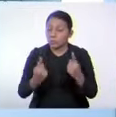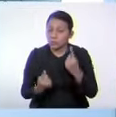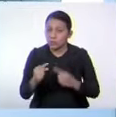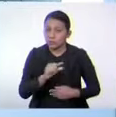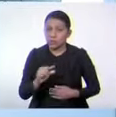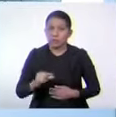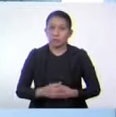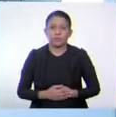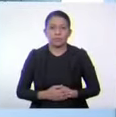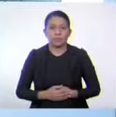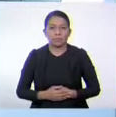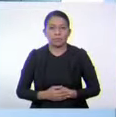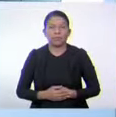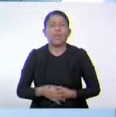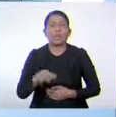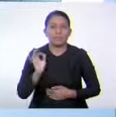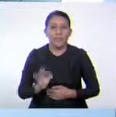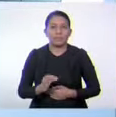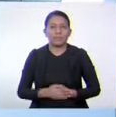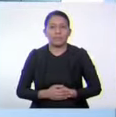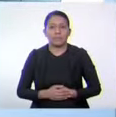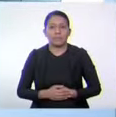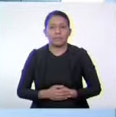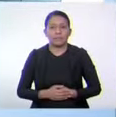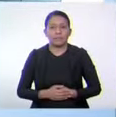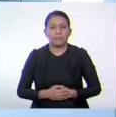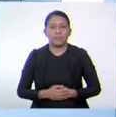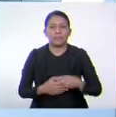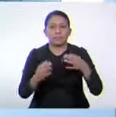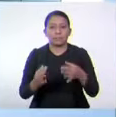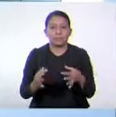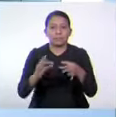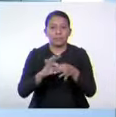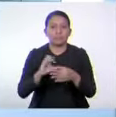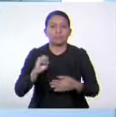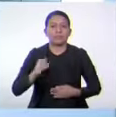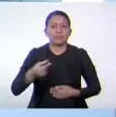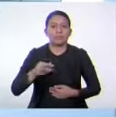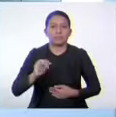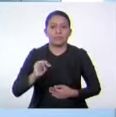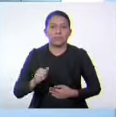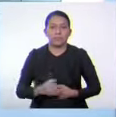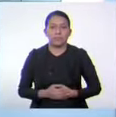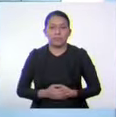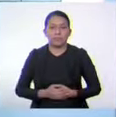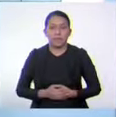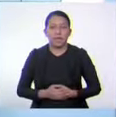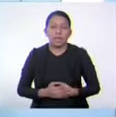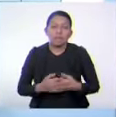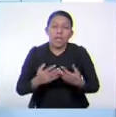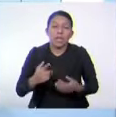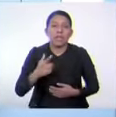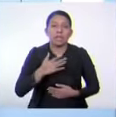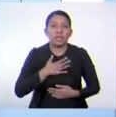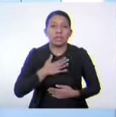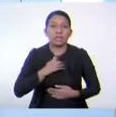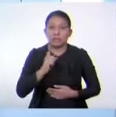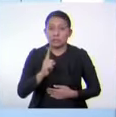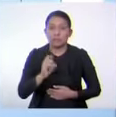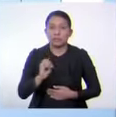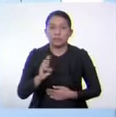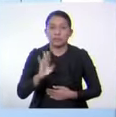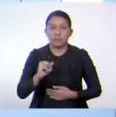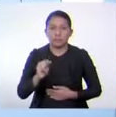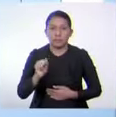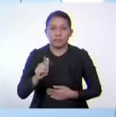llamaba? Exacto. Enlaces sigma. Pero como hubo un orbital